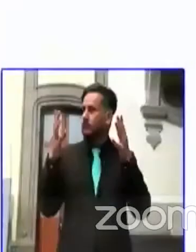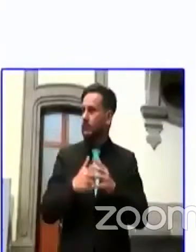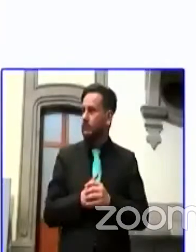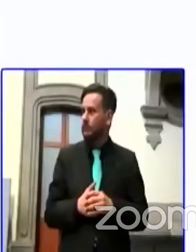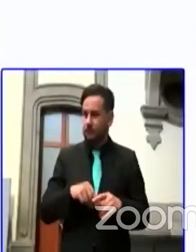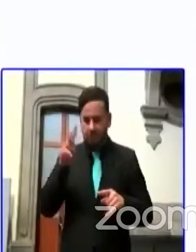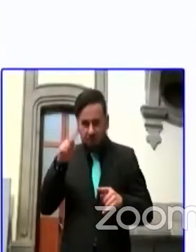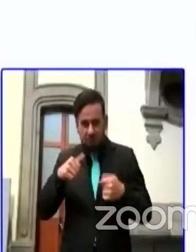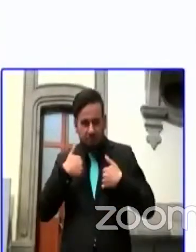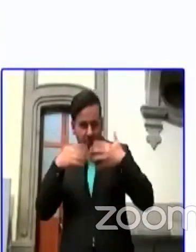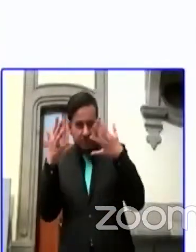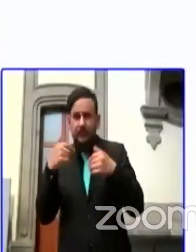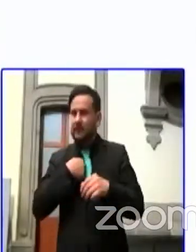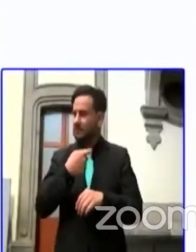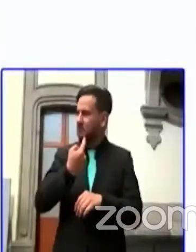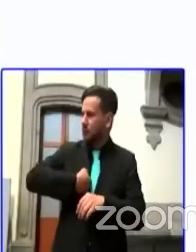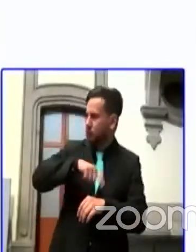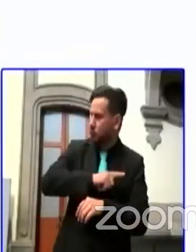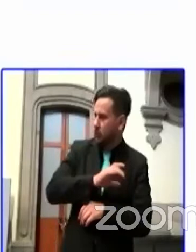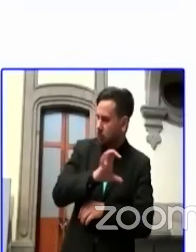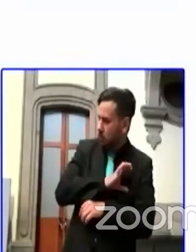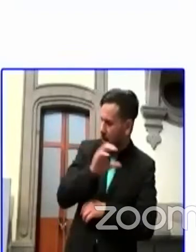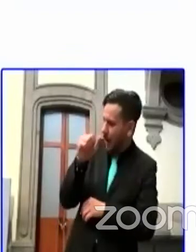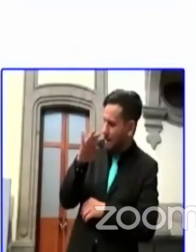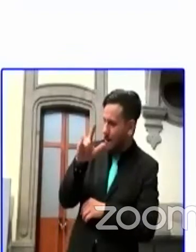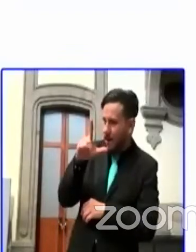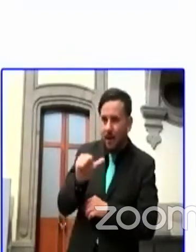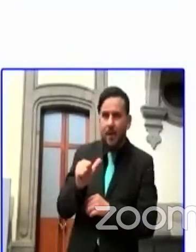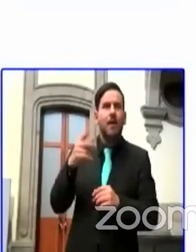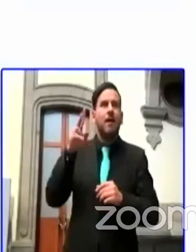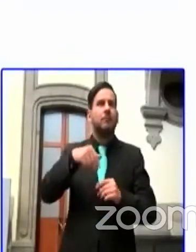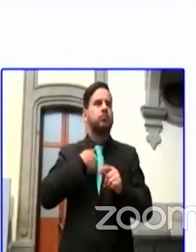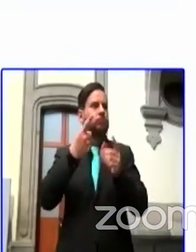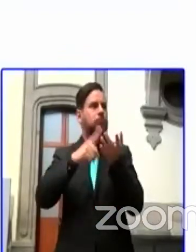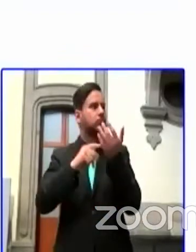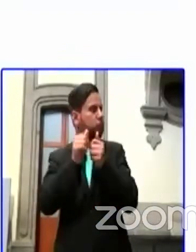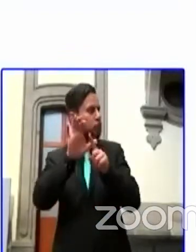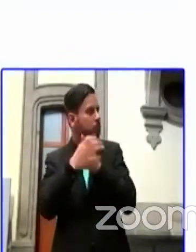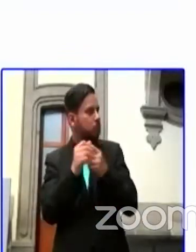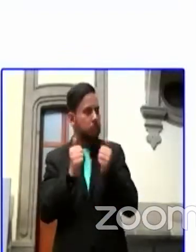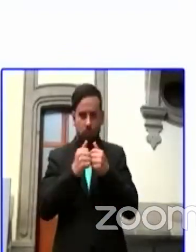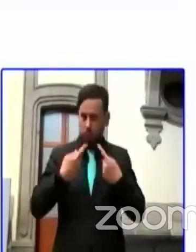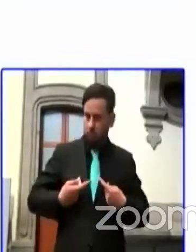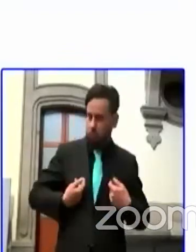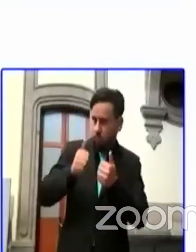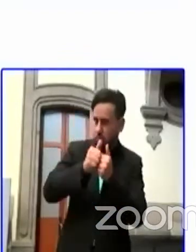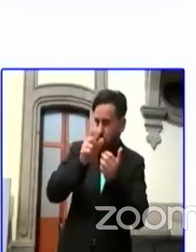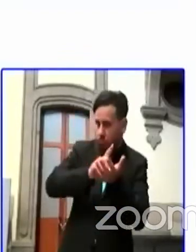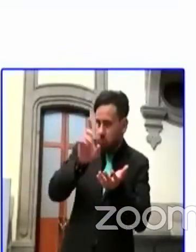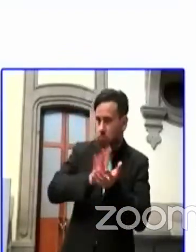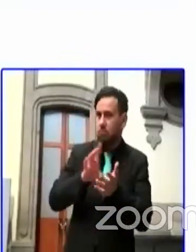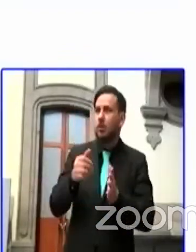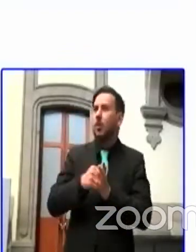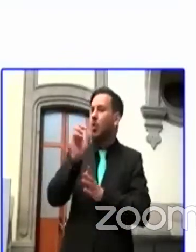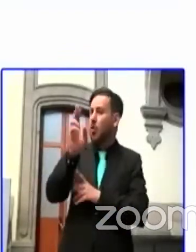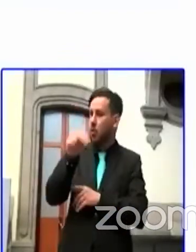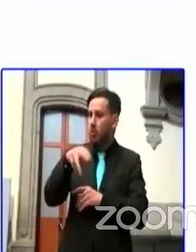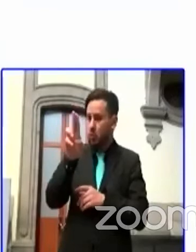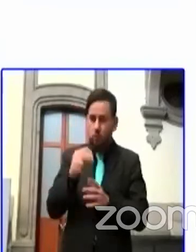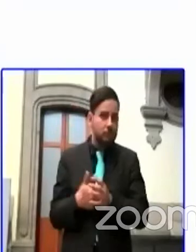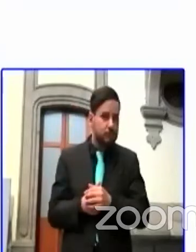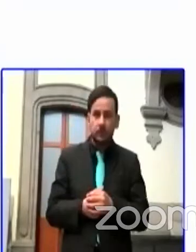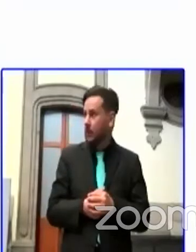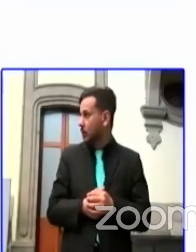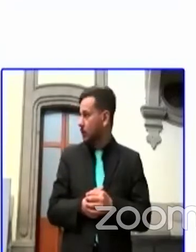a nuestra querida Amalia, que es vicepresidenta del Comité sobre los Derechos de las Personas con Discapacidad de la ONU. Y yo aquí nada